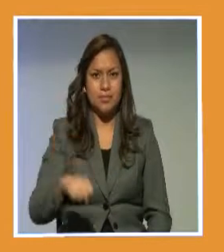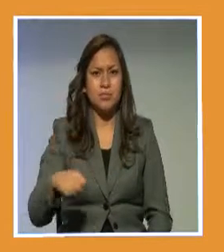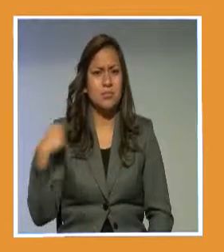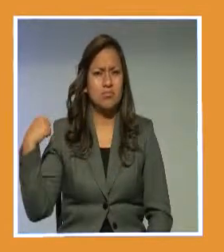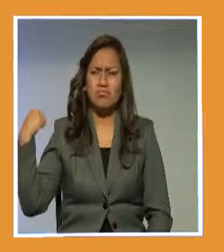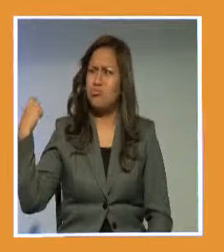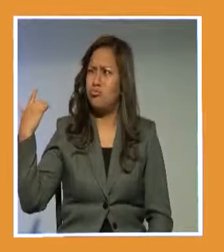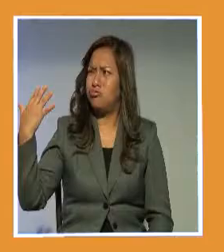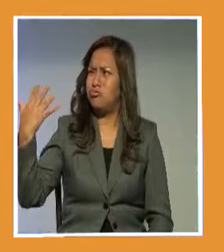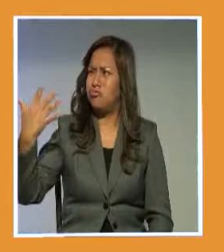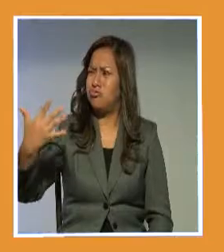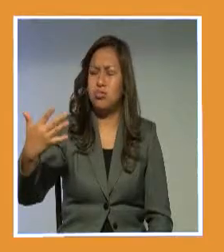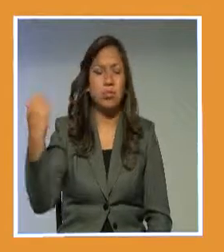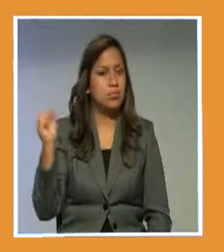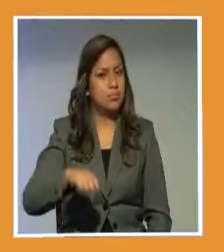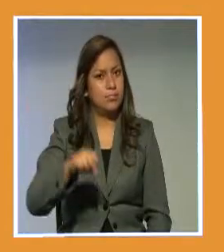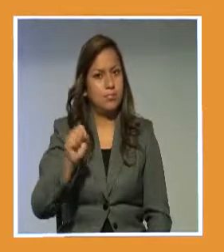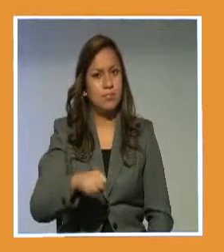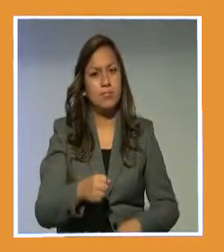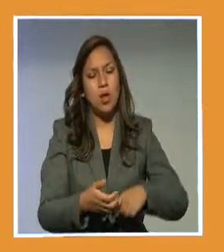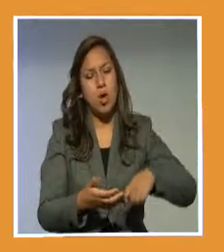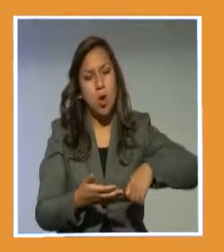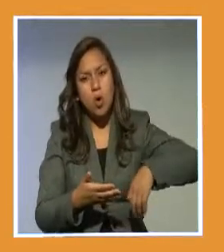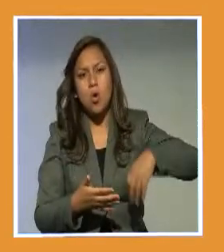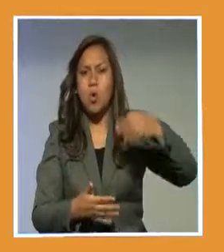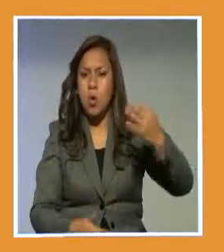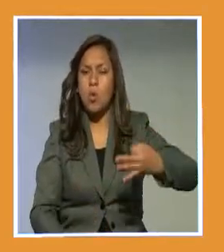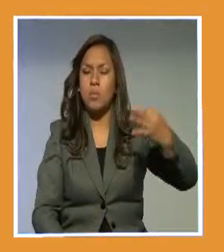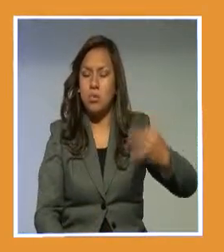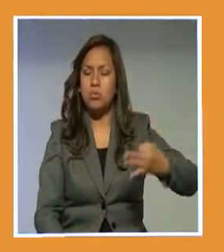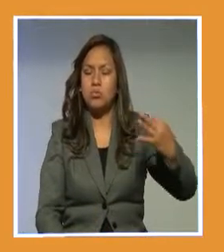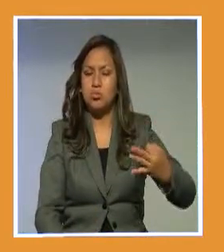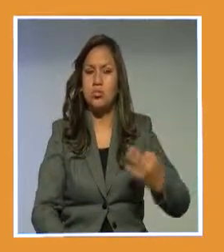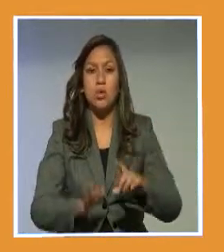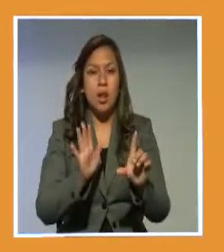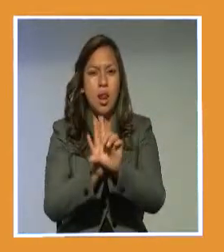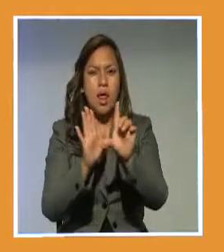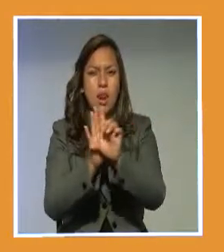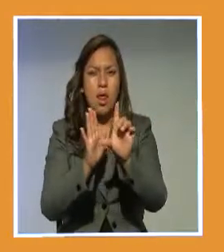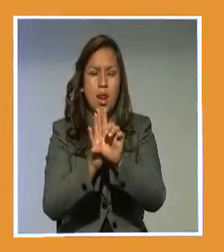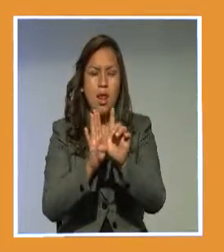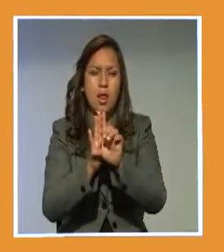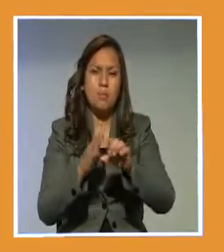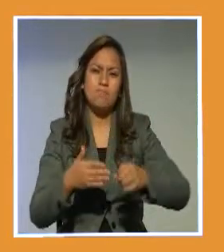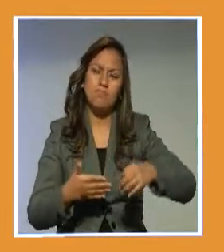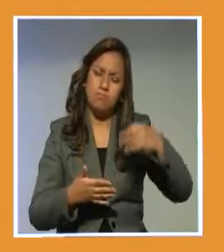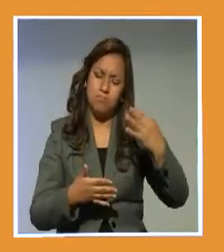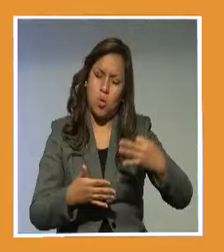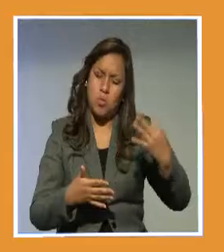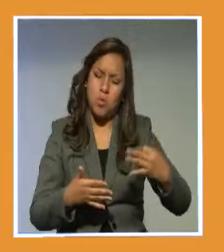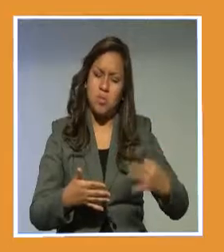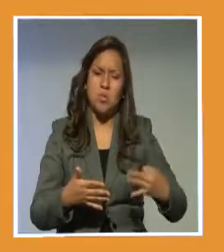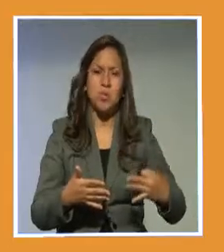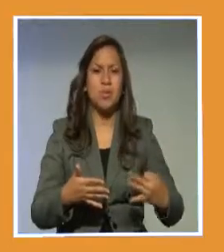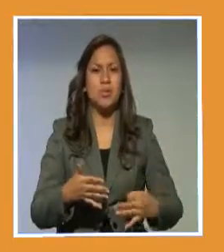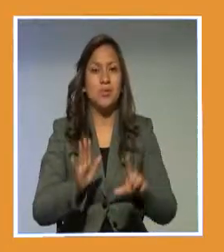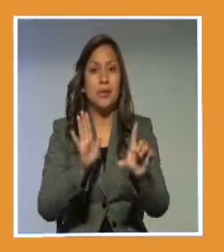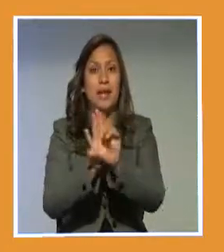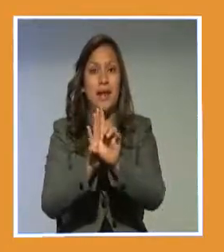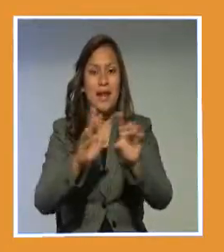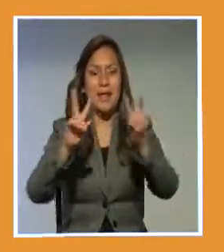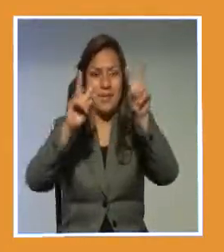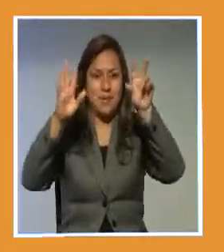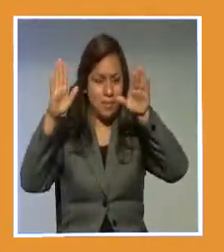ejecutando durante este periodo en la Asamblea Nacional, y una ley más que vamos a cumplir será justamente la ley de la